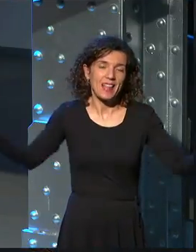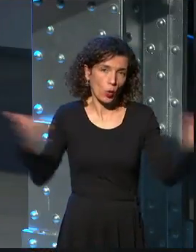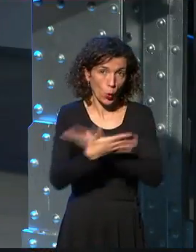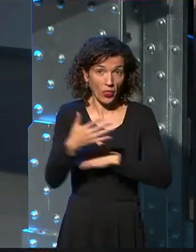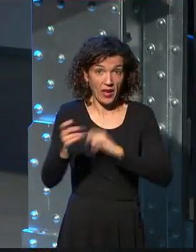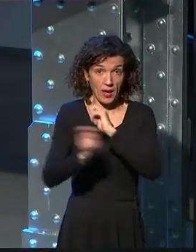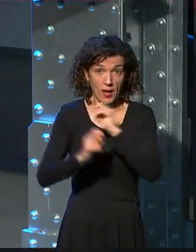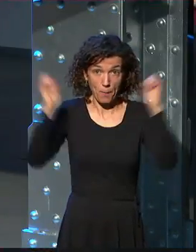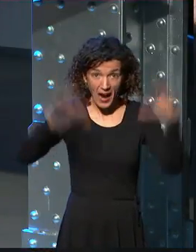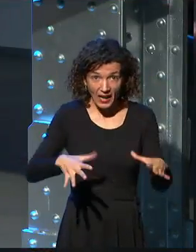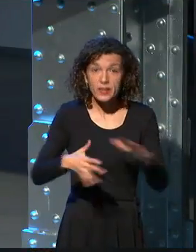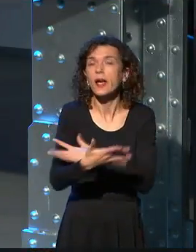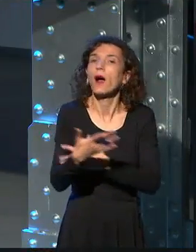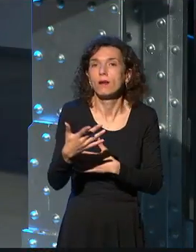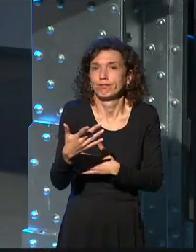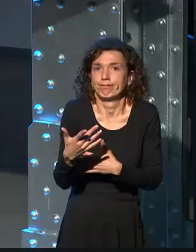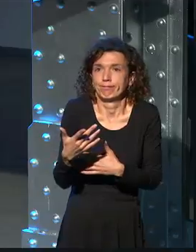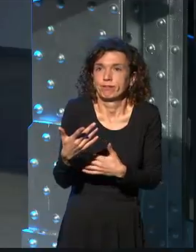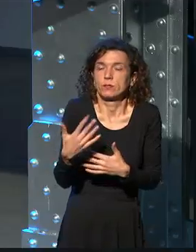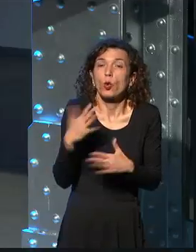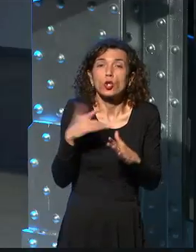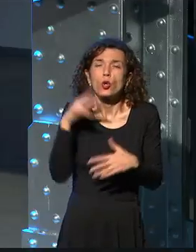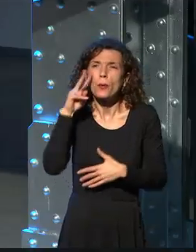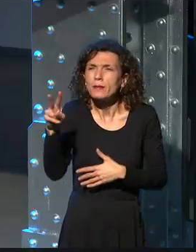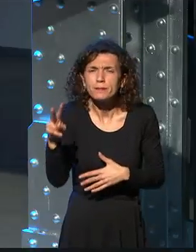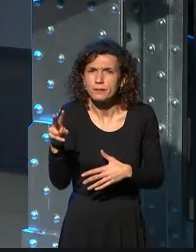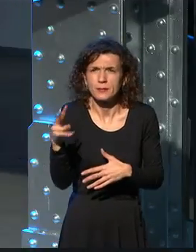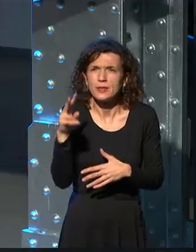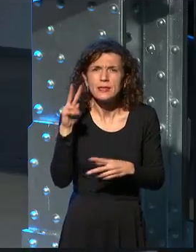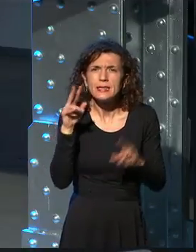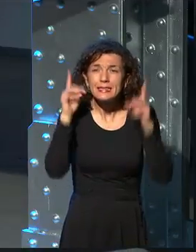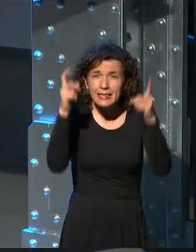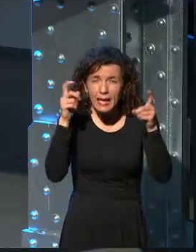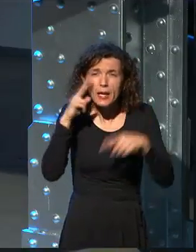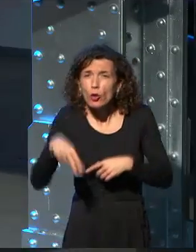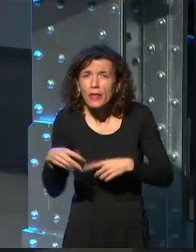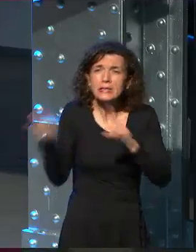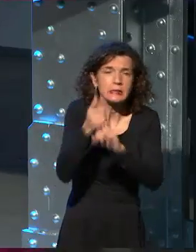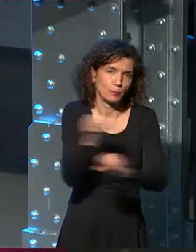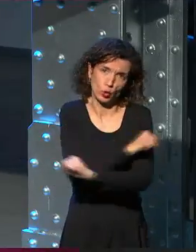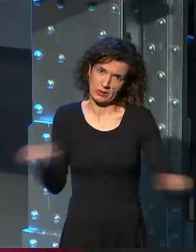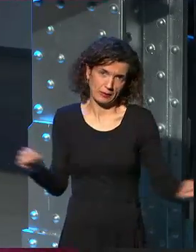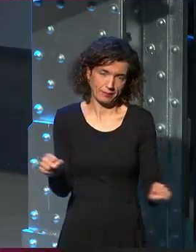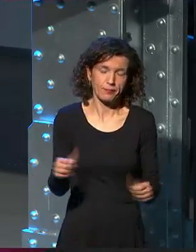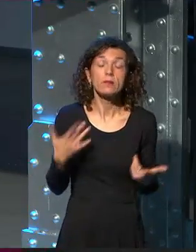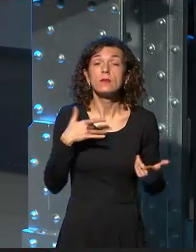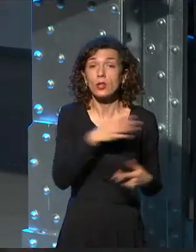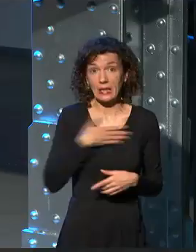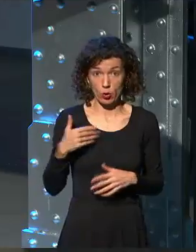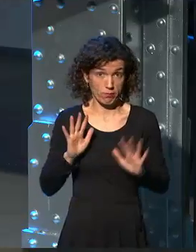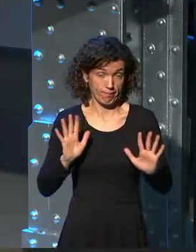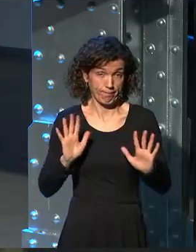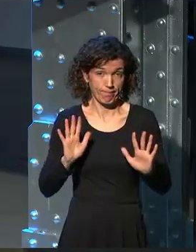hay manipulaciones basadas en esta misma técnica, incluso sabiéndolo no vais a ser capaz de reconocerlo. Pero quiero dejarlo